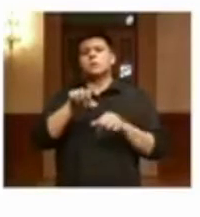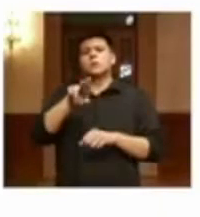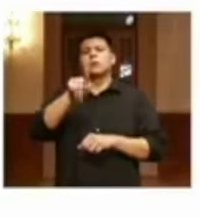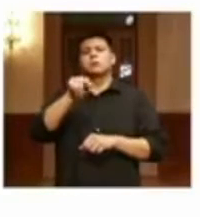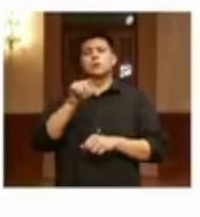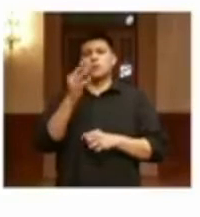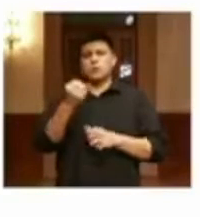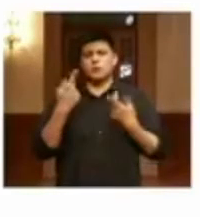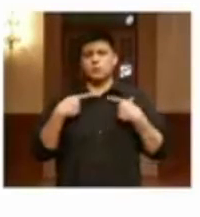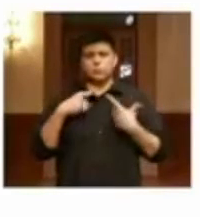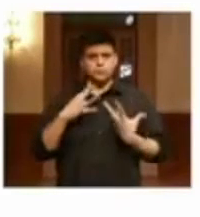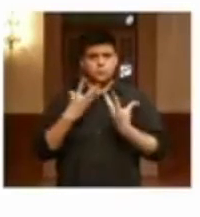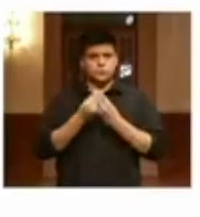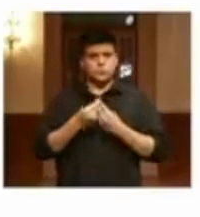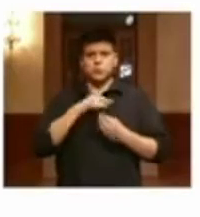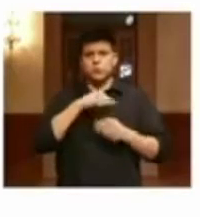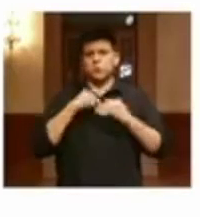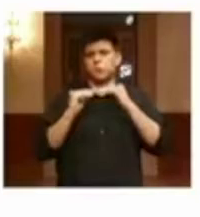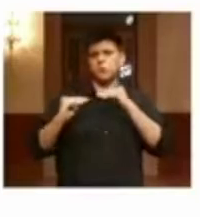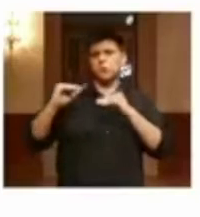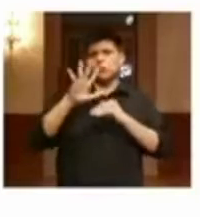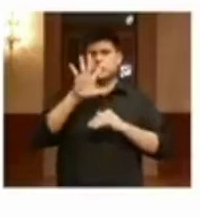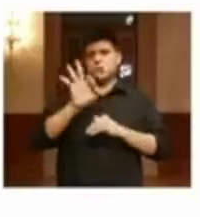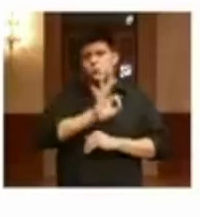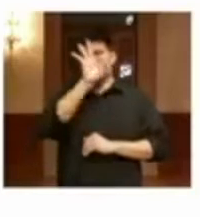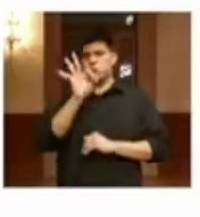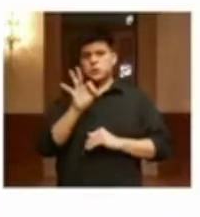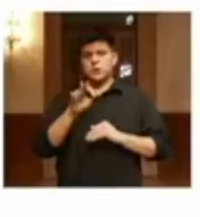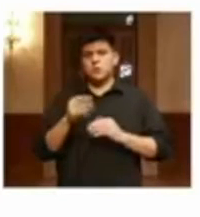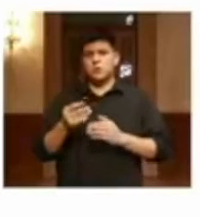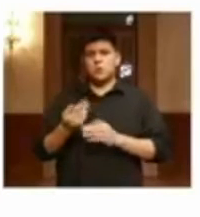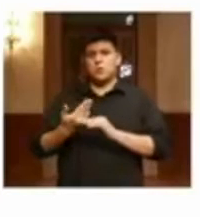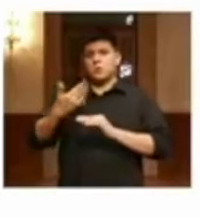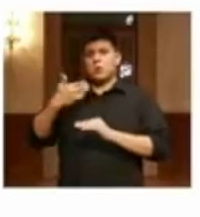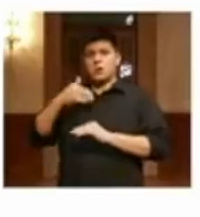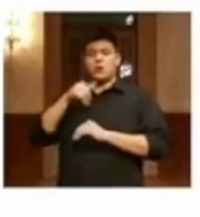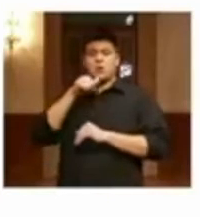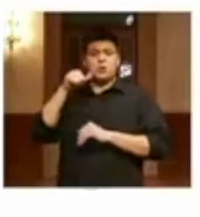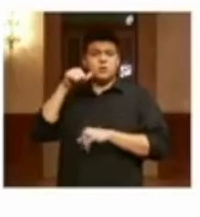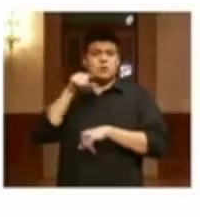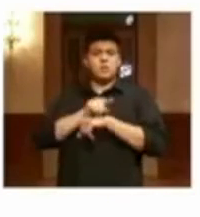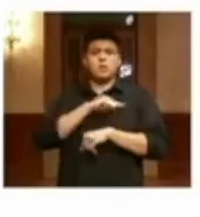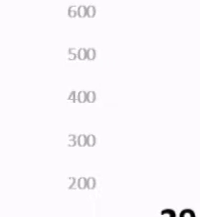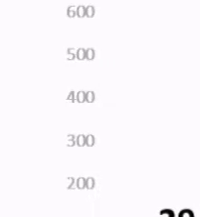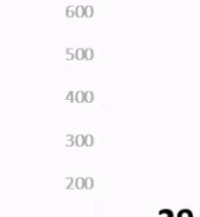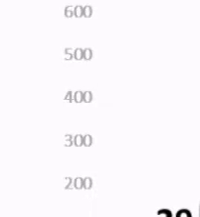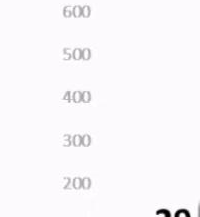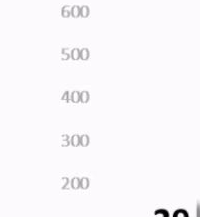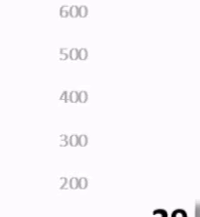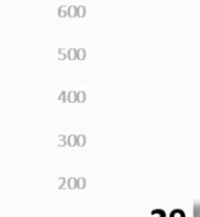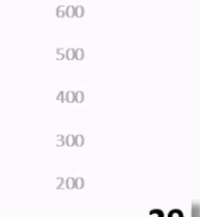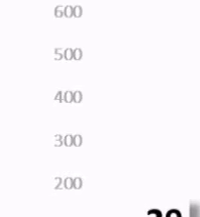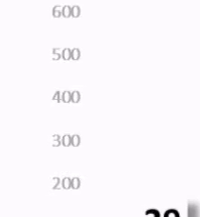casos en total aumentamos un 5% más en relación al día previo con 87 casos más el